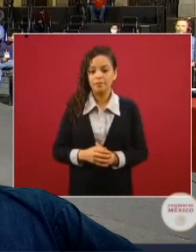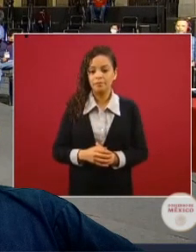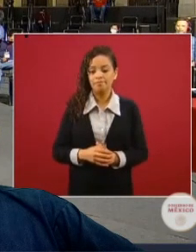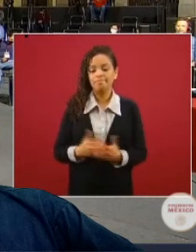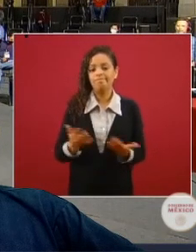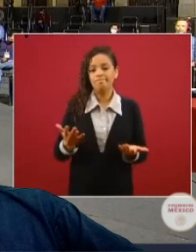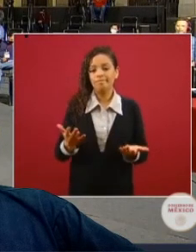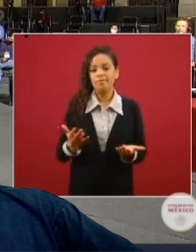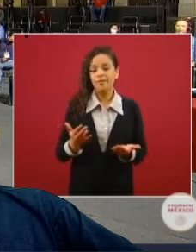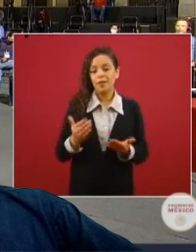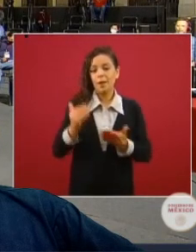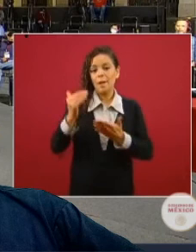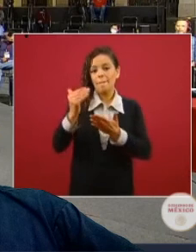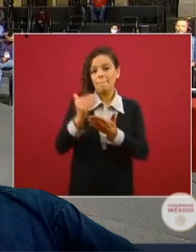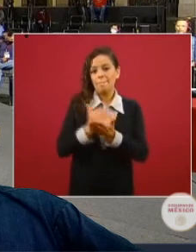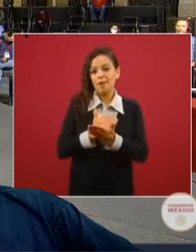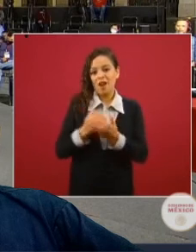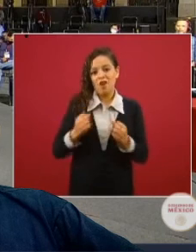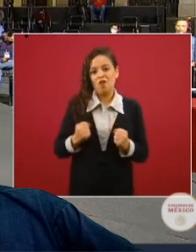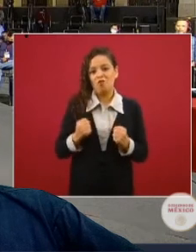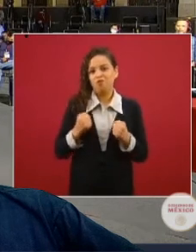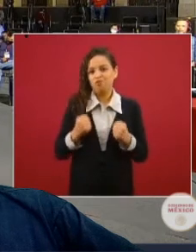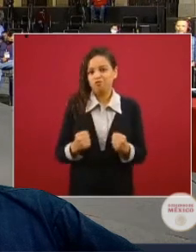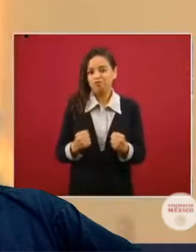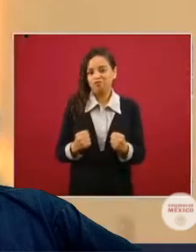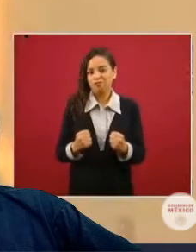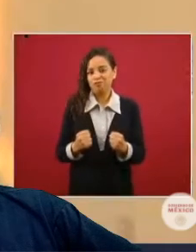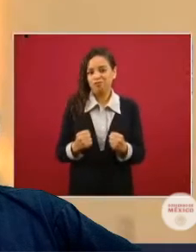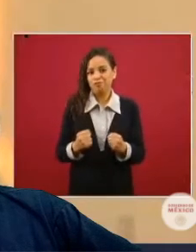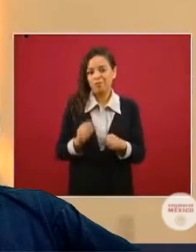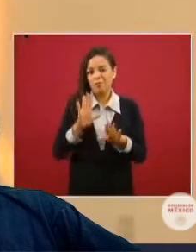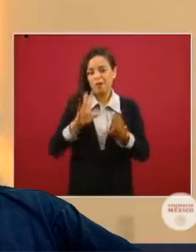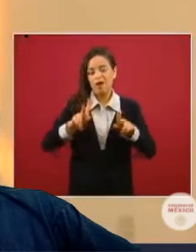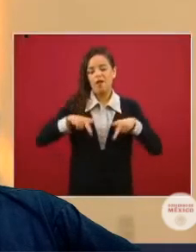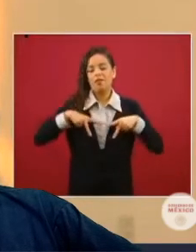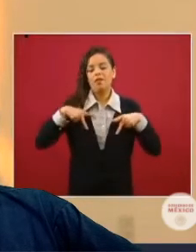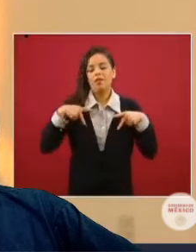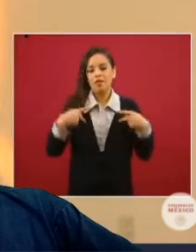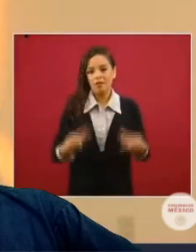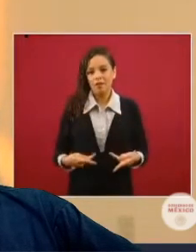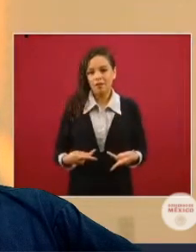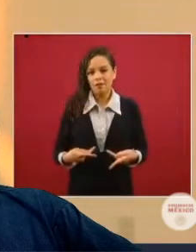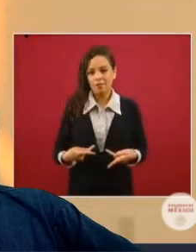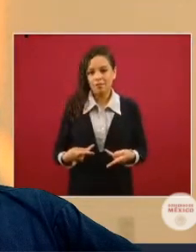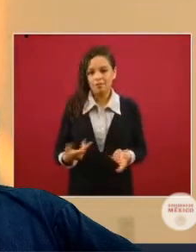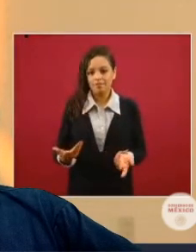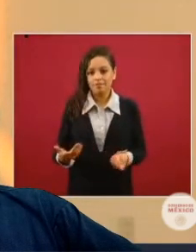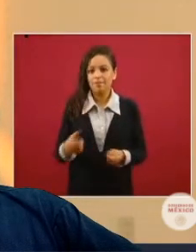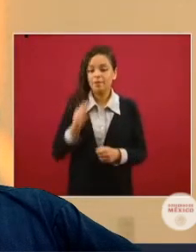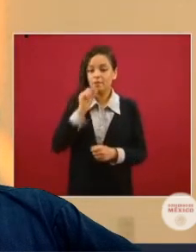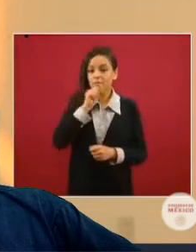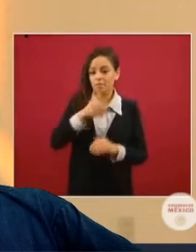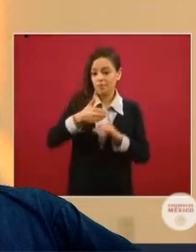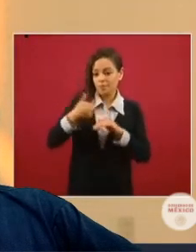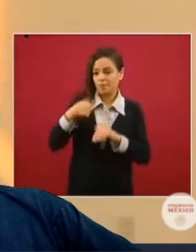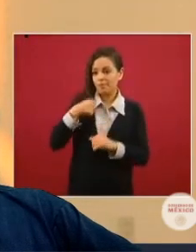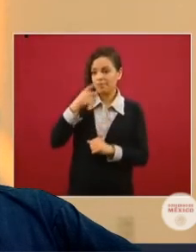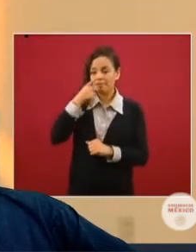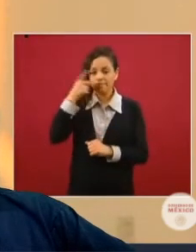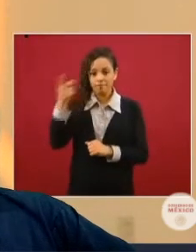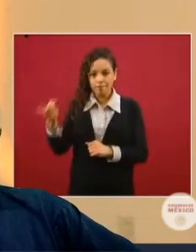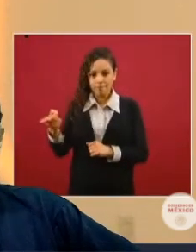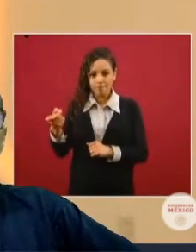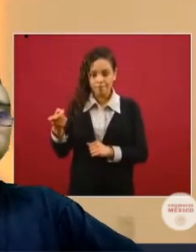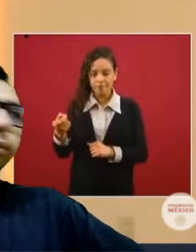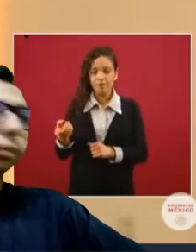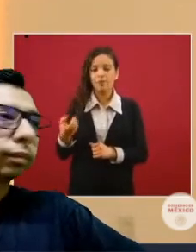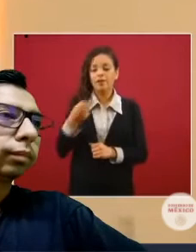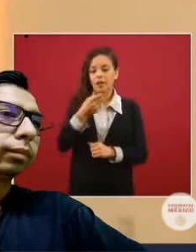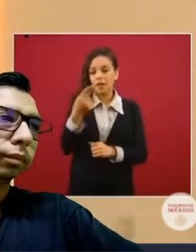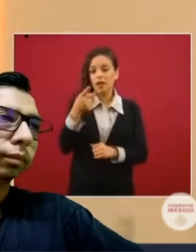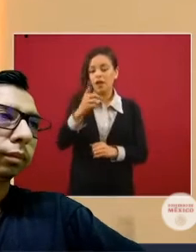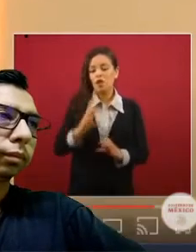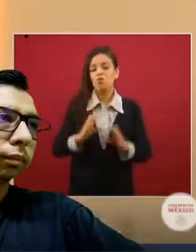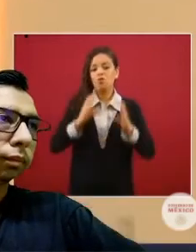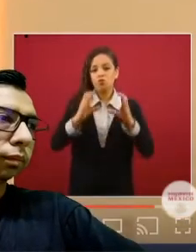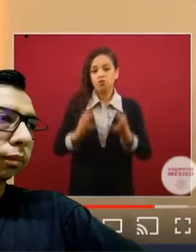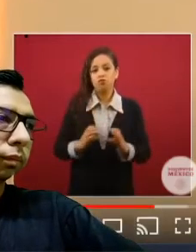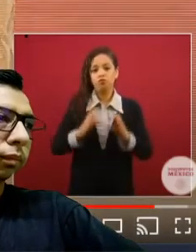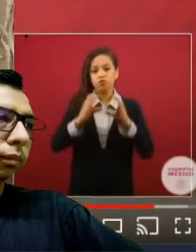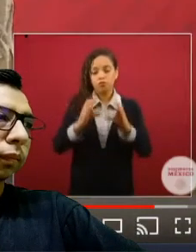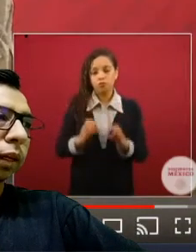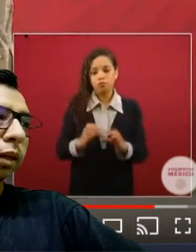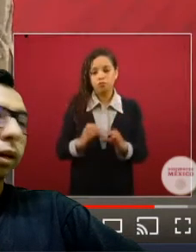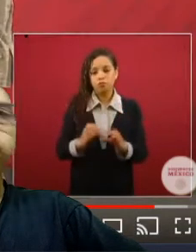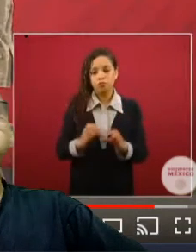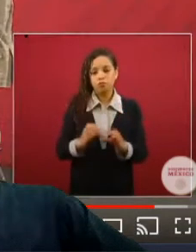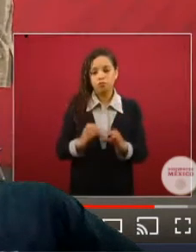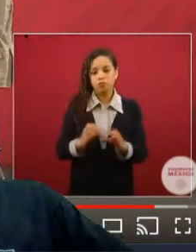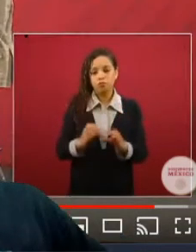menos eficiente. Entonces, igual que le comentaba a Zulma hace un ratito, tú también debes tener precauciones adicionales con la sana distancia,